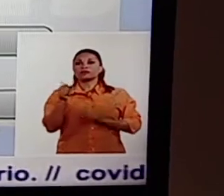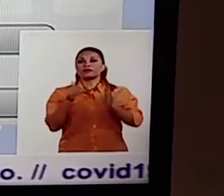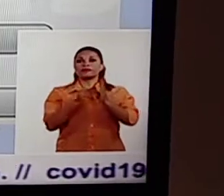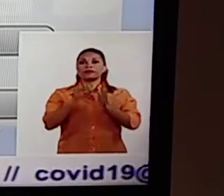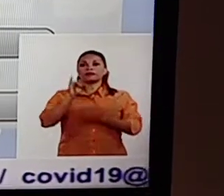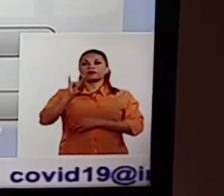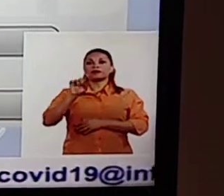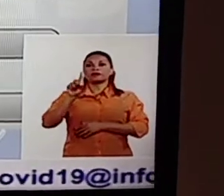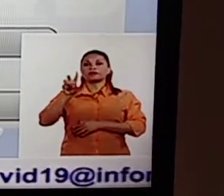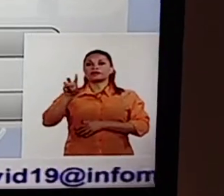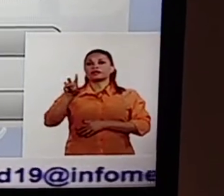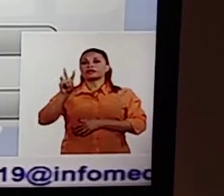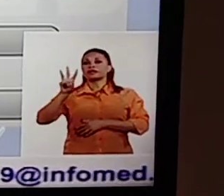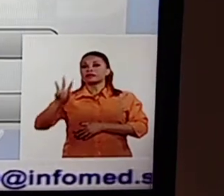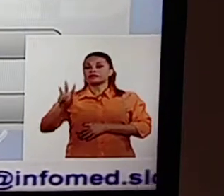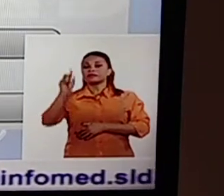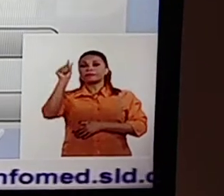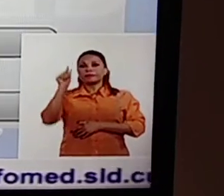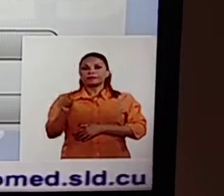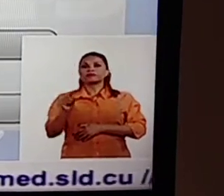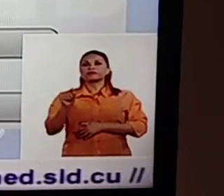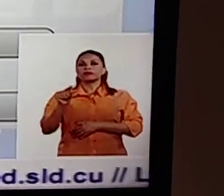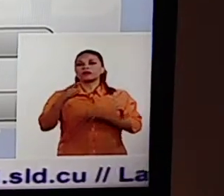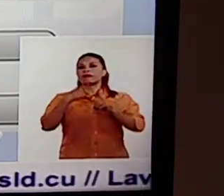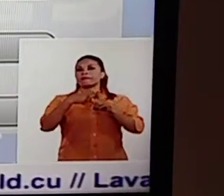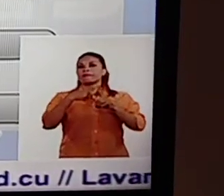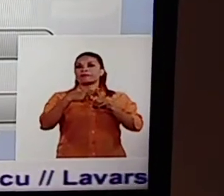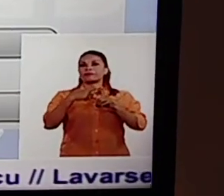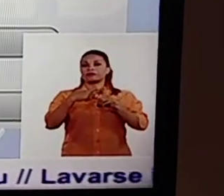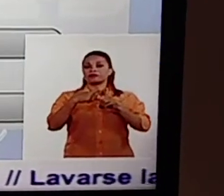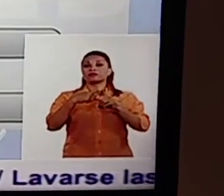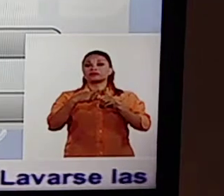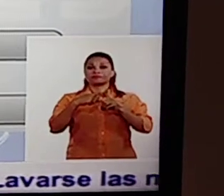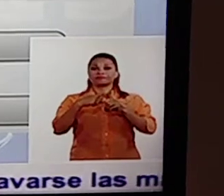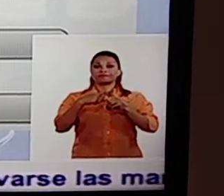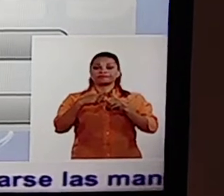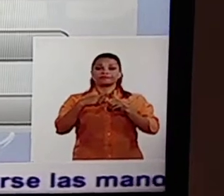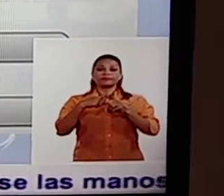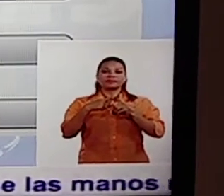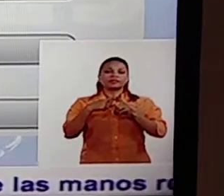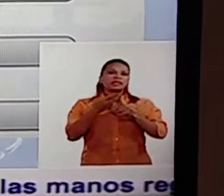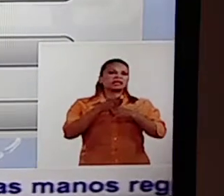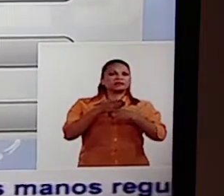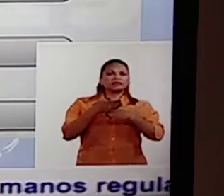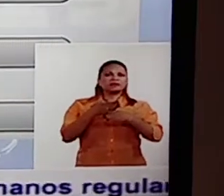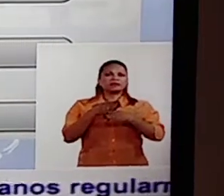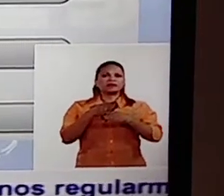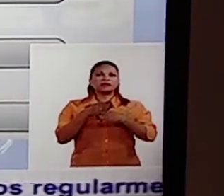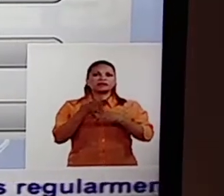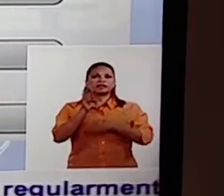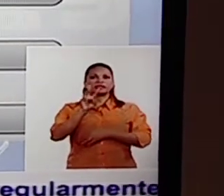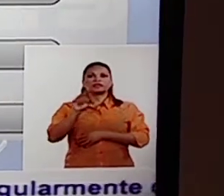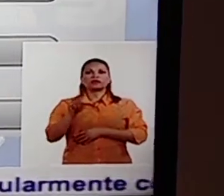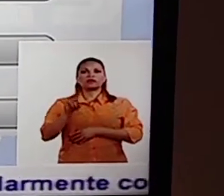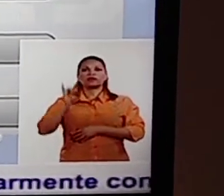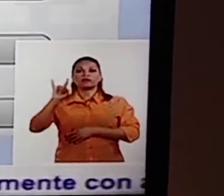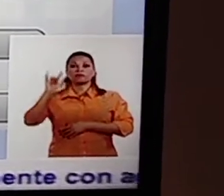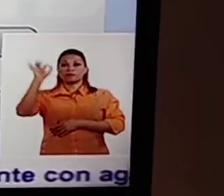210.913 personas con diagnóstico de la enfermedad en nuestro país. Eso hace que